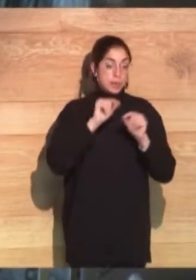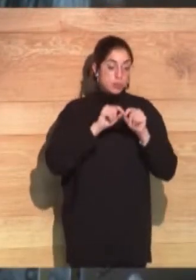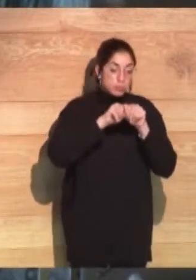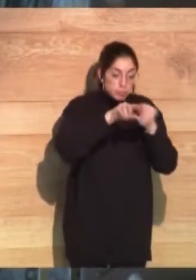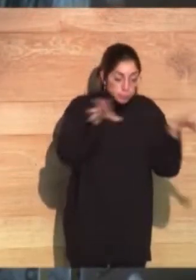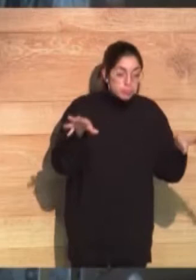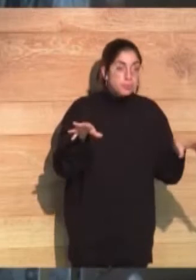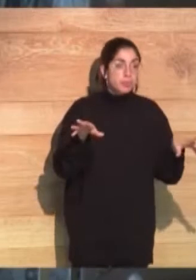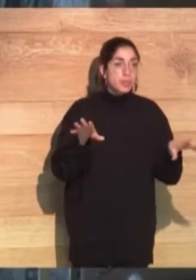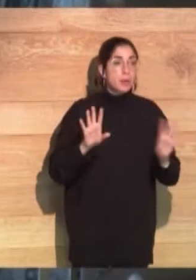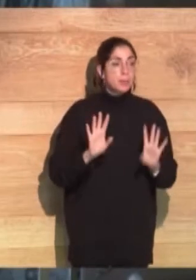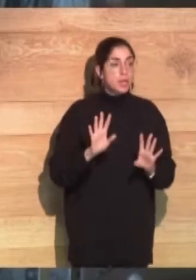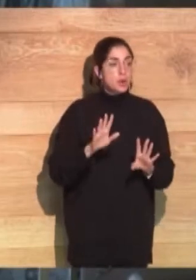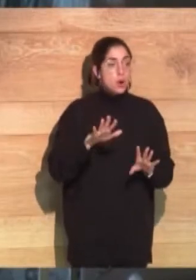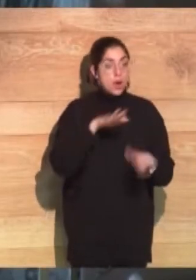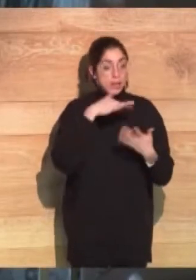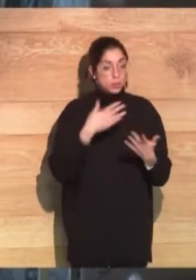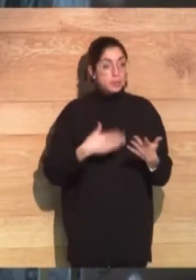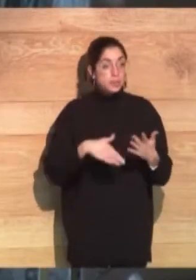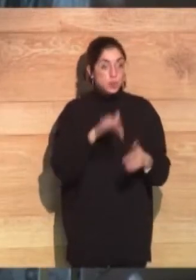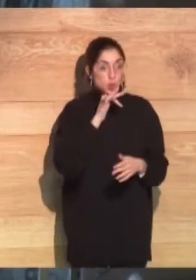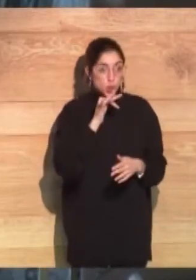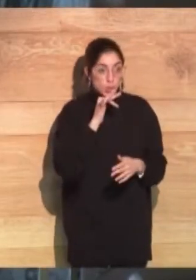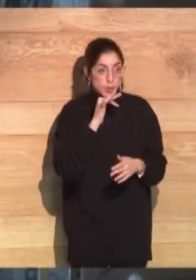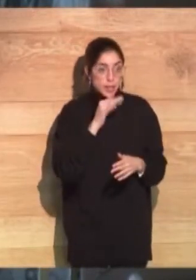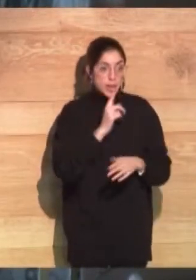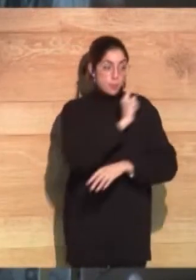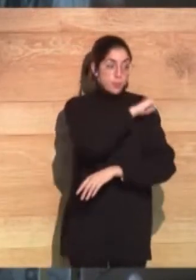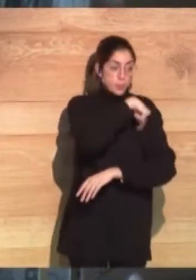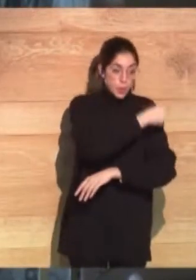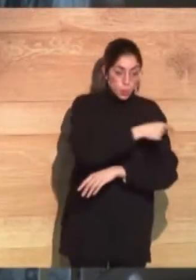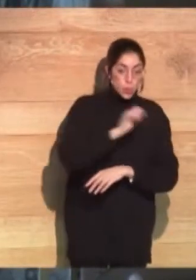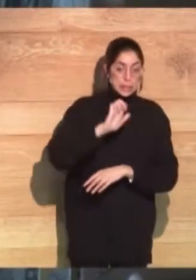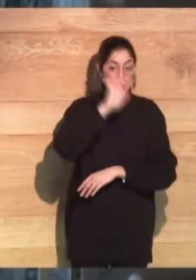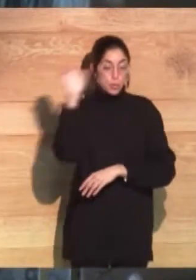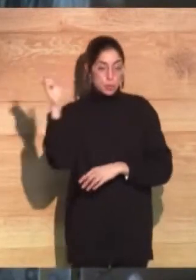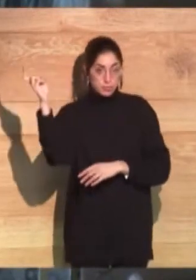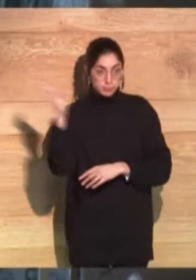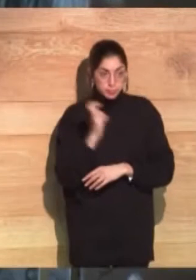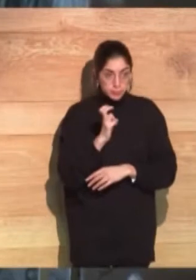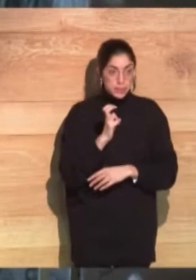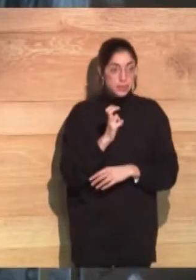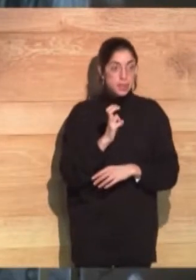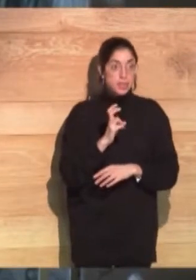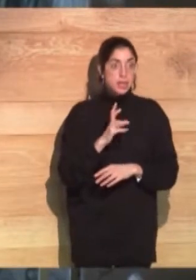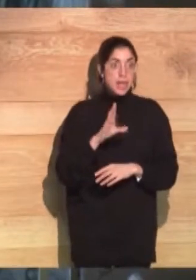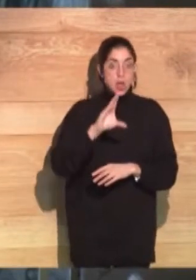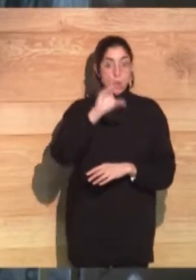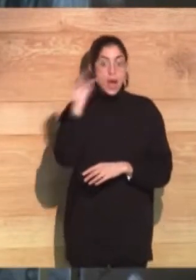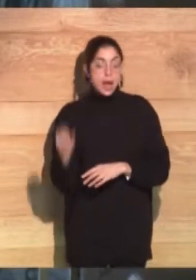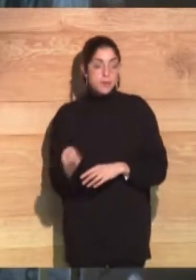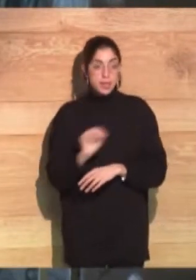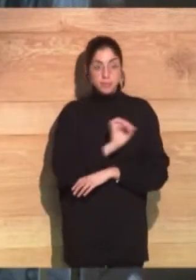pesar de las vacunas que han llegado a Europa, mucho más que a África, un número de